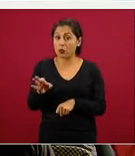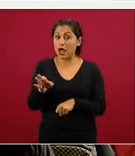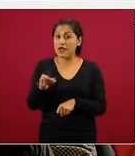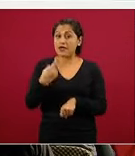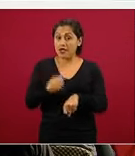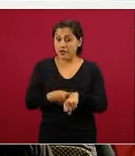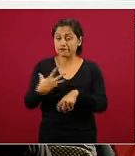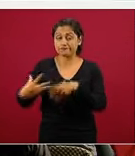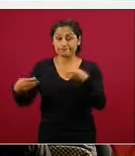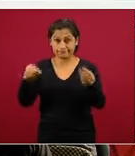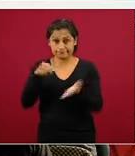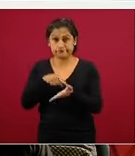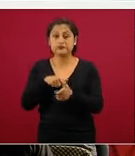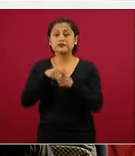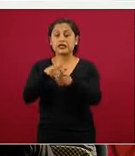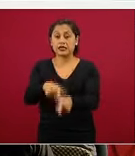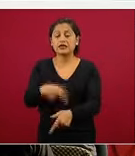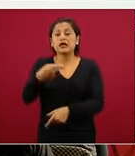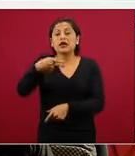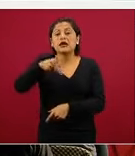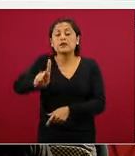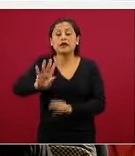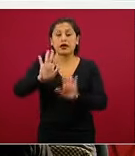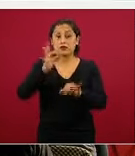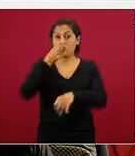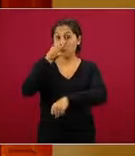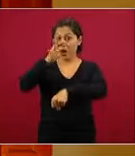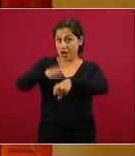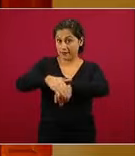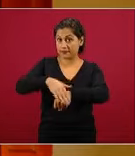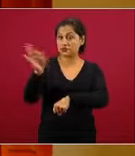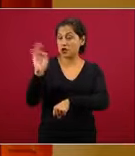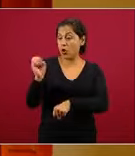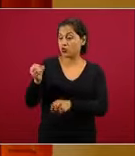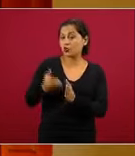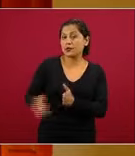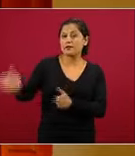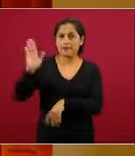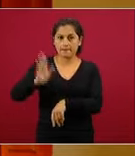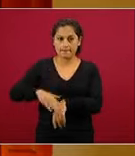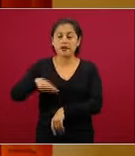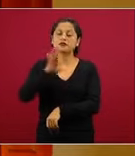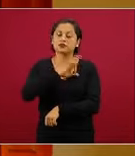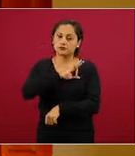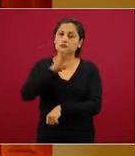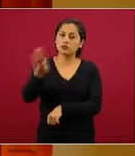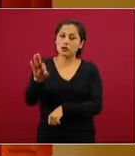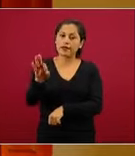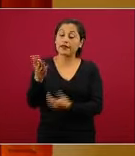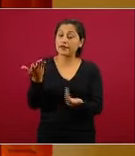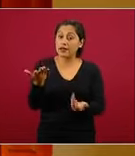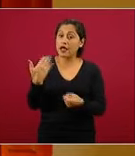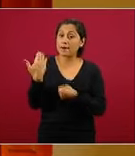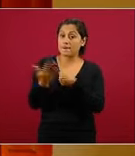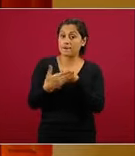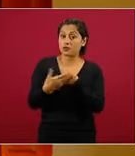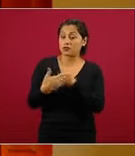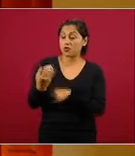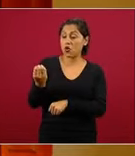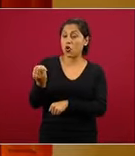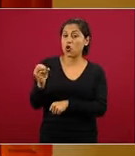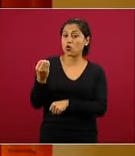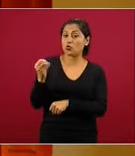más allá de octubre, no lo olvidemos, lo hemos dicho en innumerables ocasiones. Cuando venga octubre, vendrá la